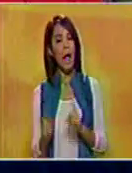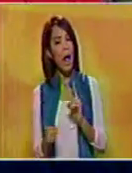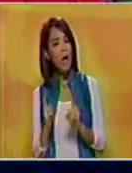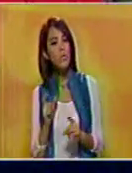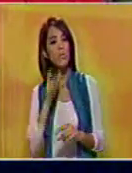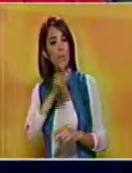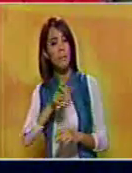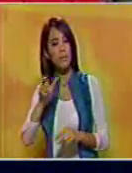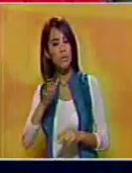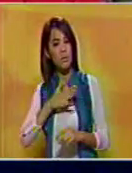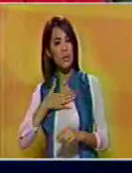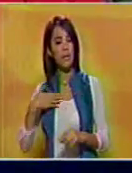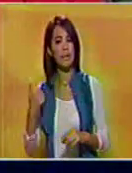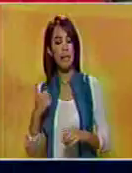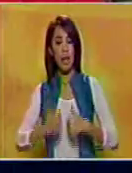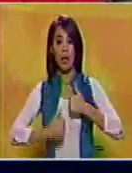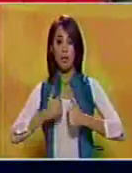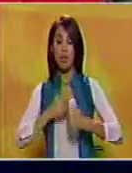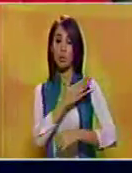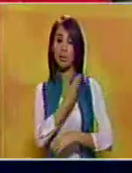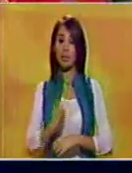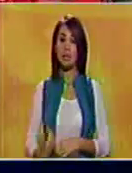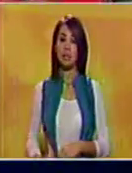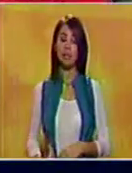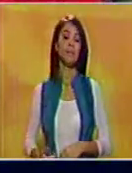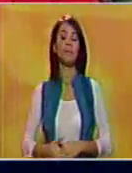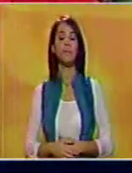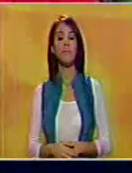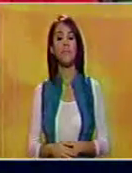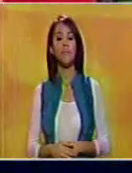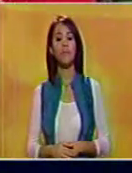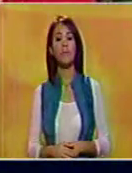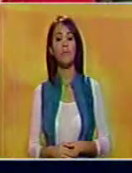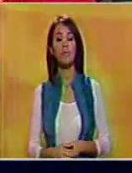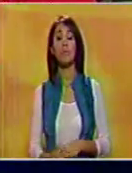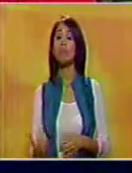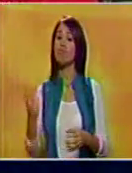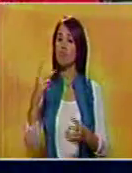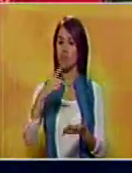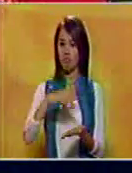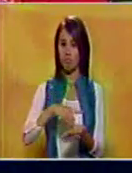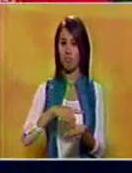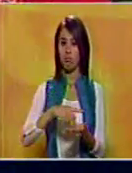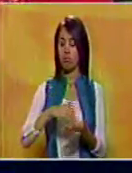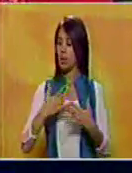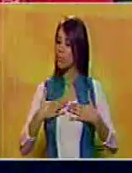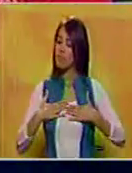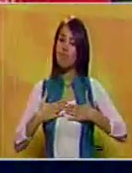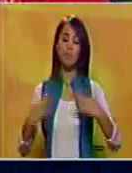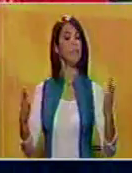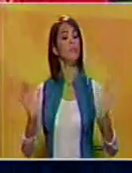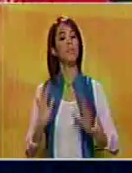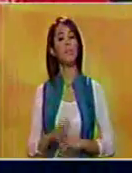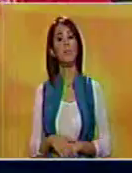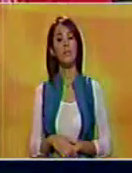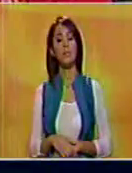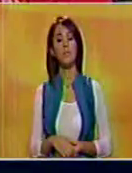personas que quieran ser candidatos presidenciales se sumen a Darío. Yo creo que hay que darle todas las facilidades. No negaba a